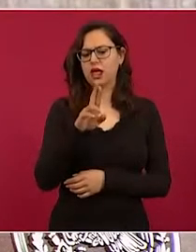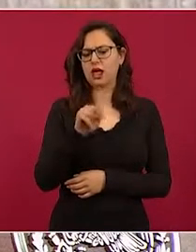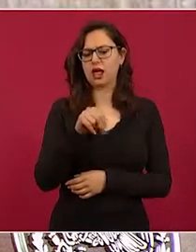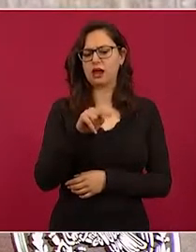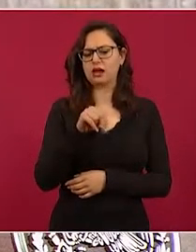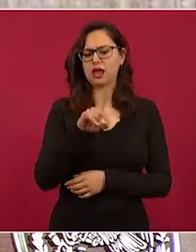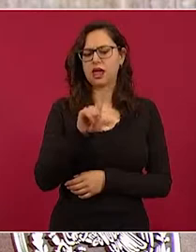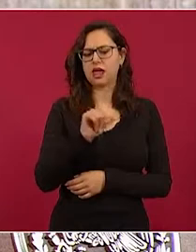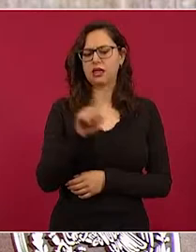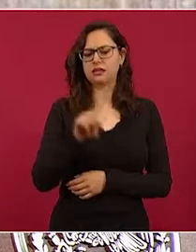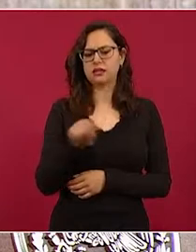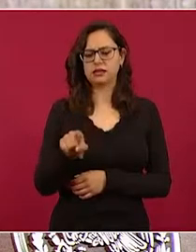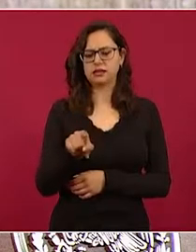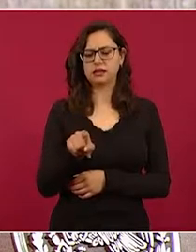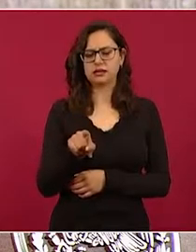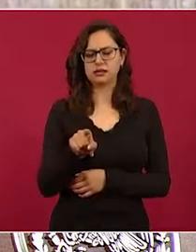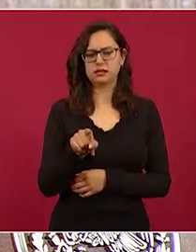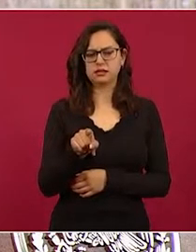de una